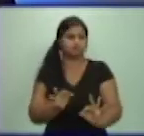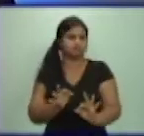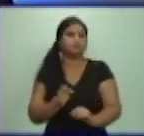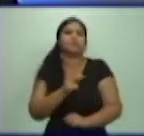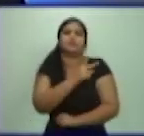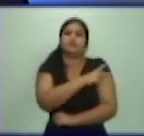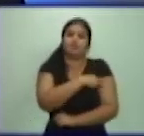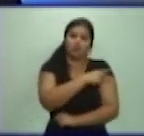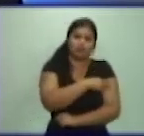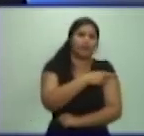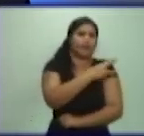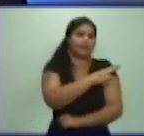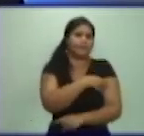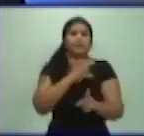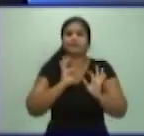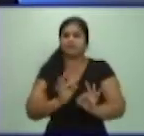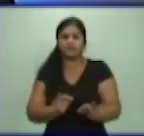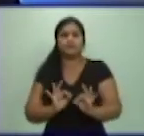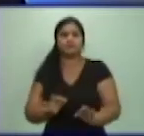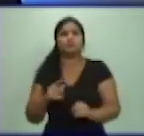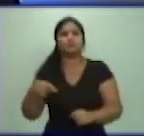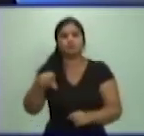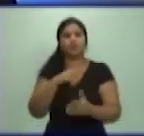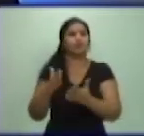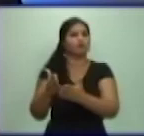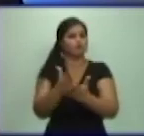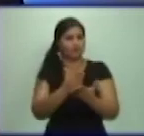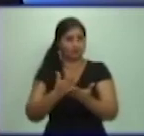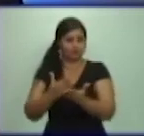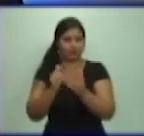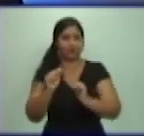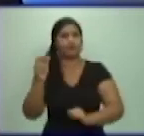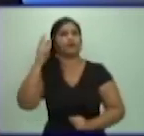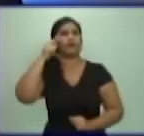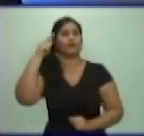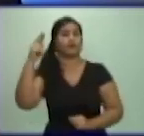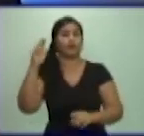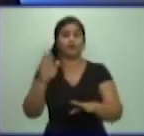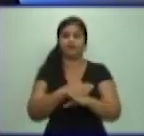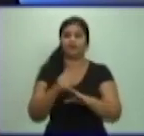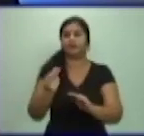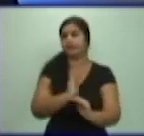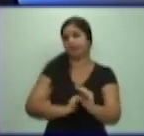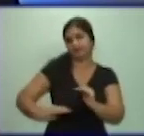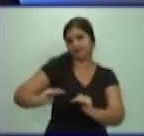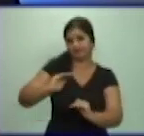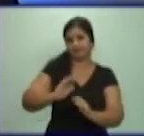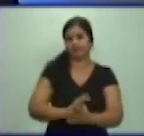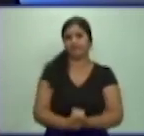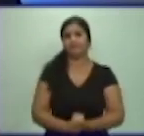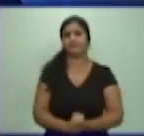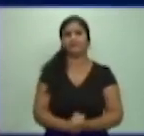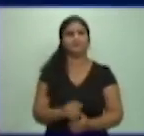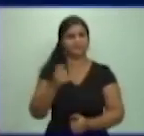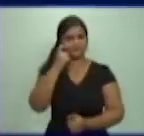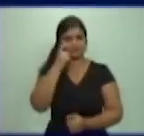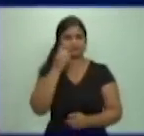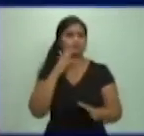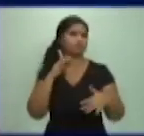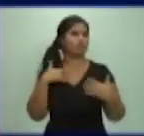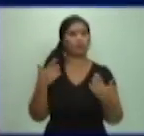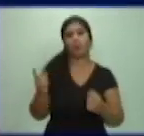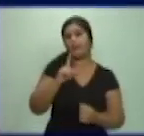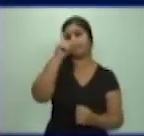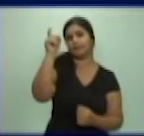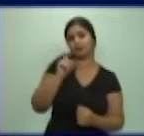por supuesto, se siguen repasando y complejizando sus distintos niveles. Vamos a ver entonces cómo pudieran ser las preguntas